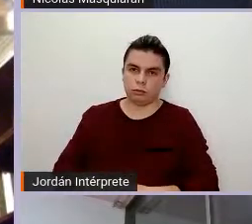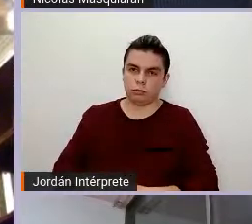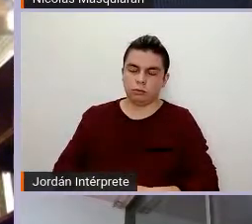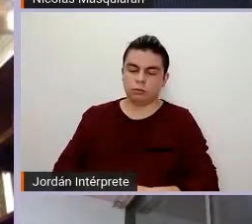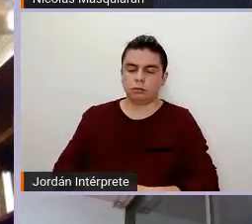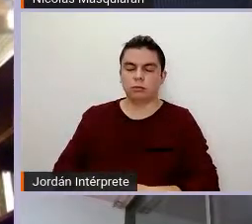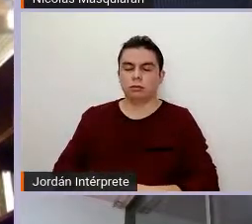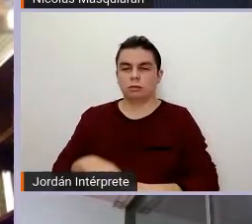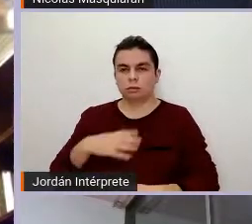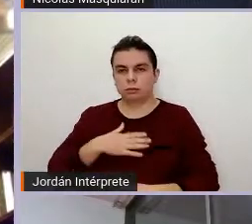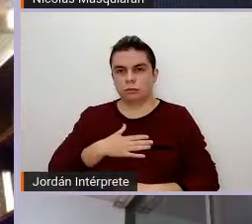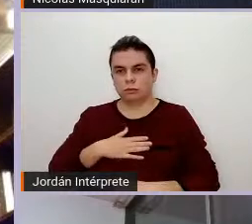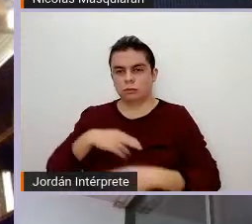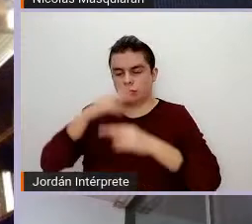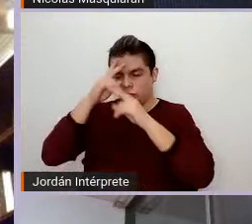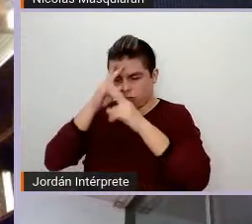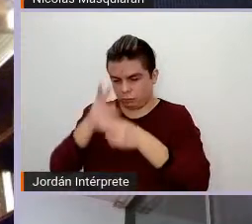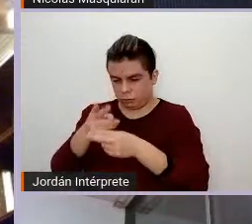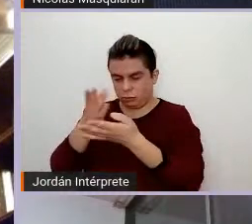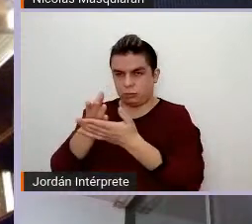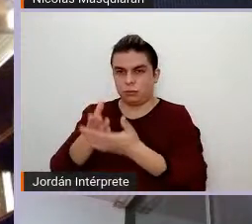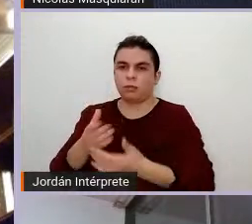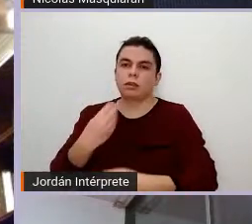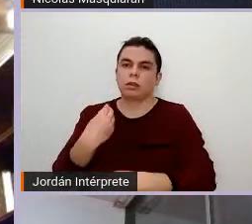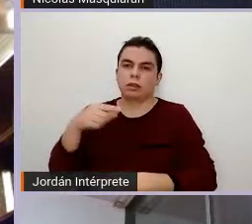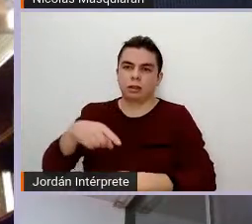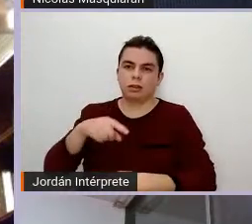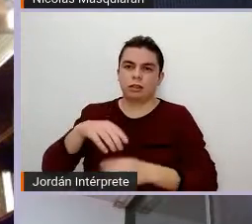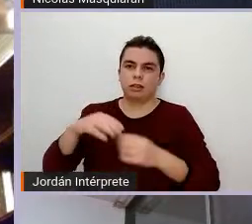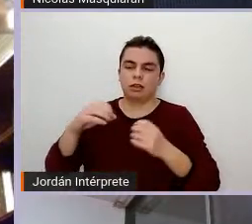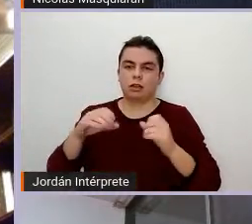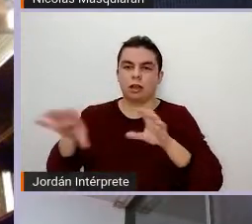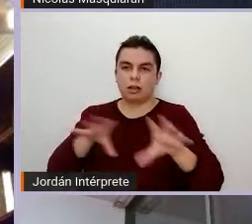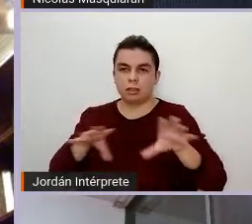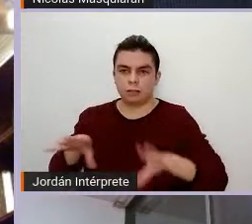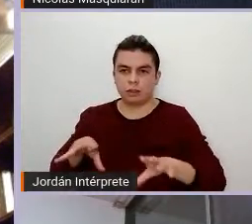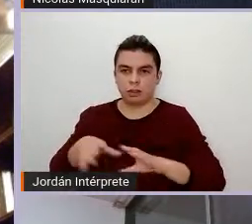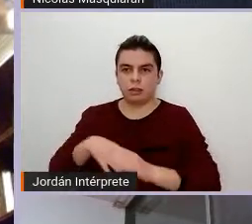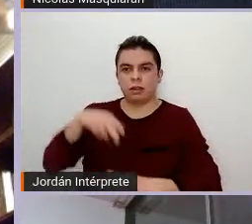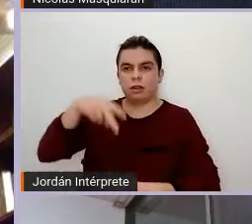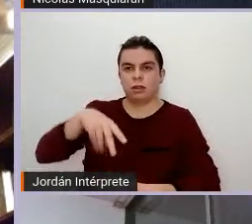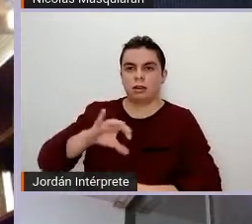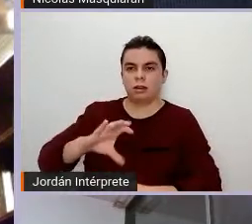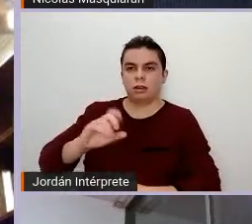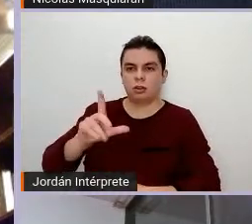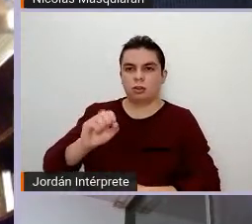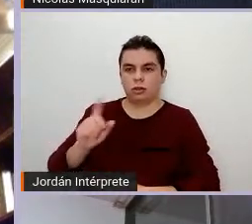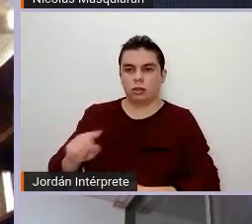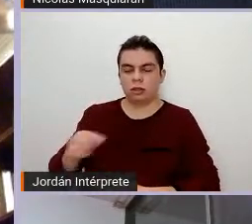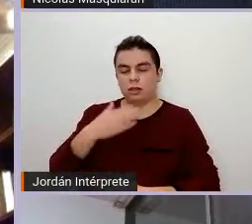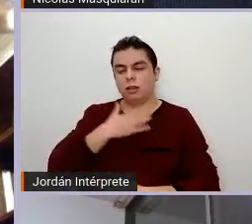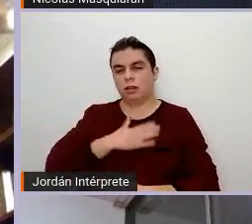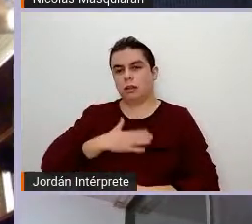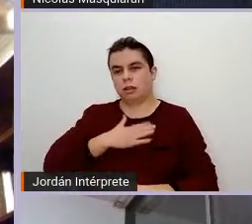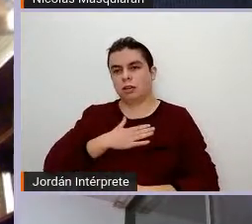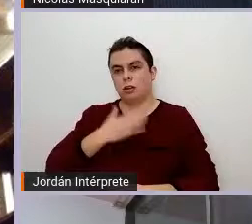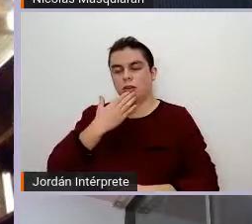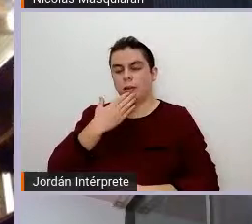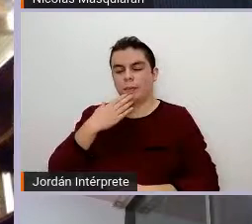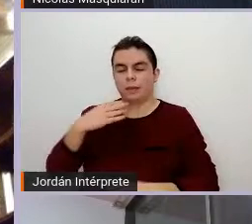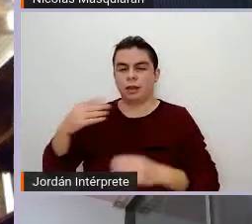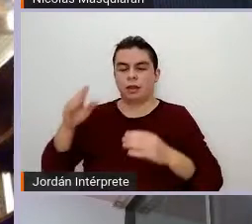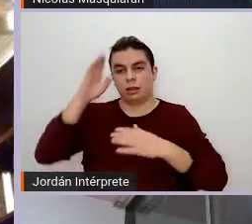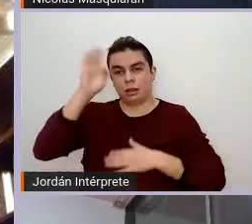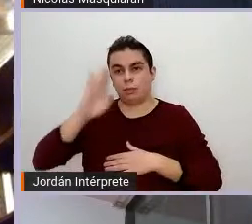muy reconocida de esta actividad. Y le pediría a Nicolás también que se despida en nombre de la Universidad de